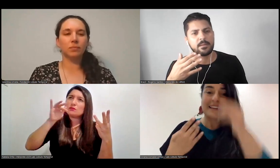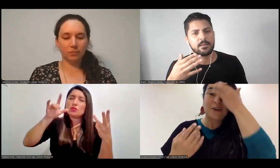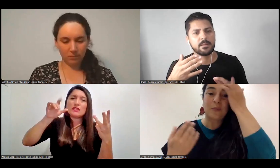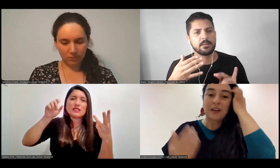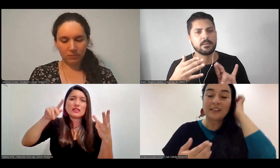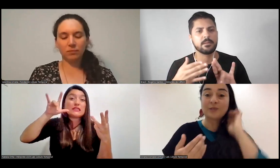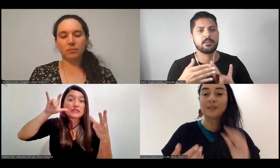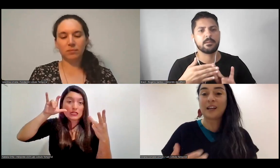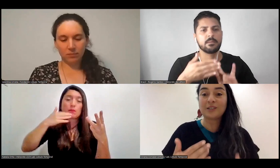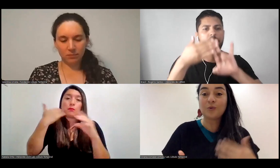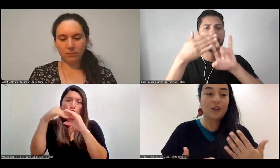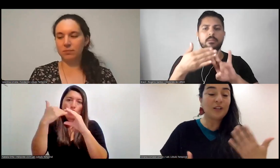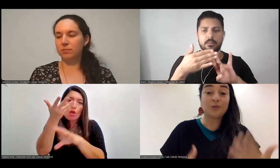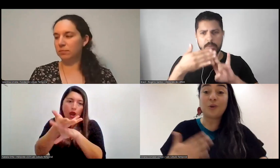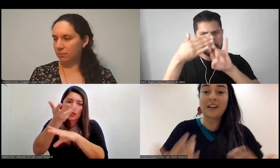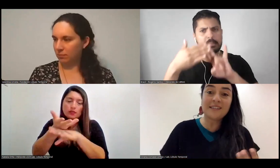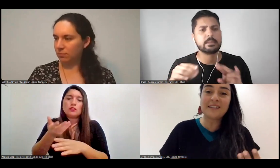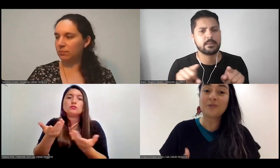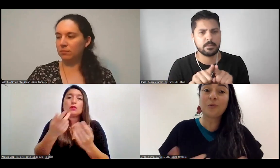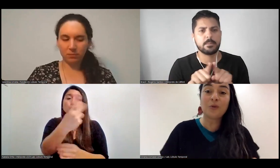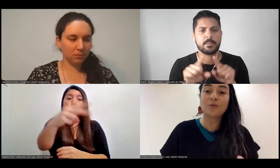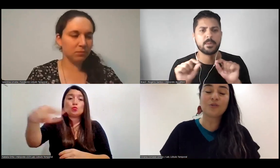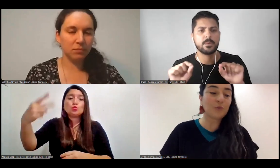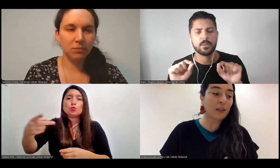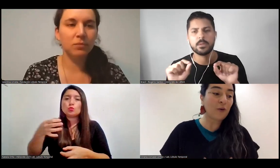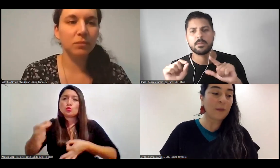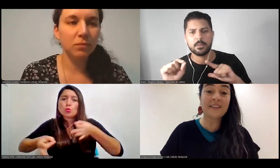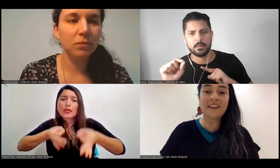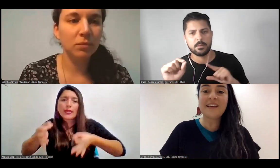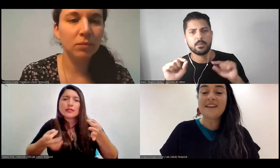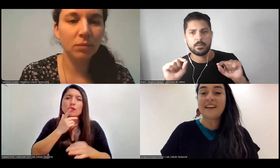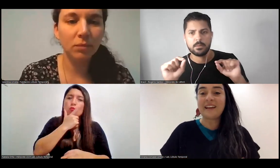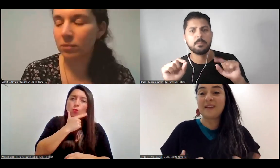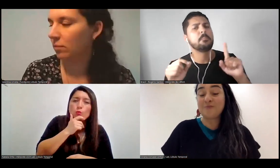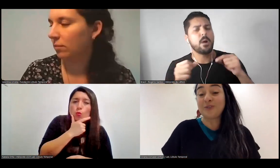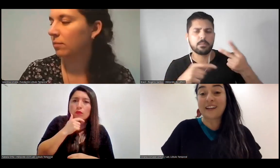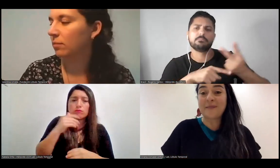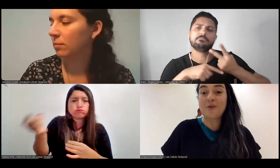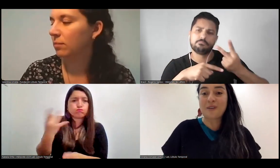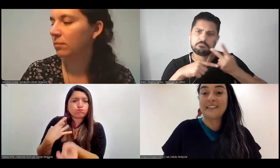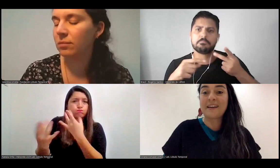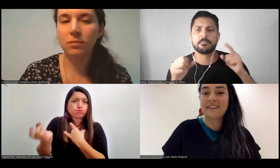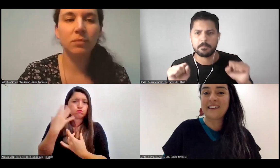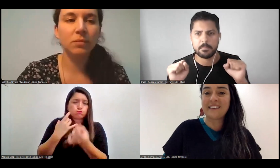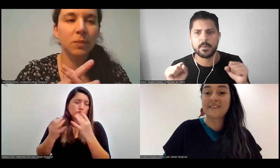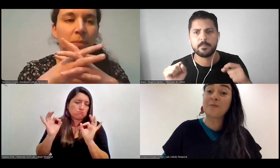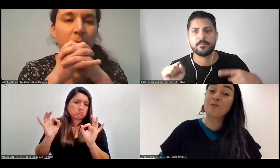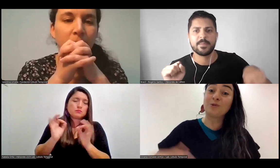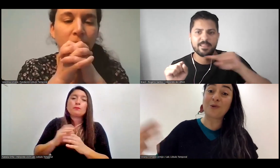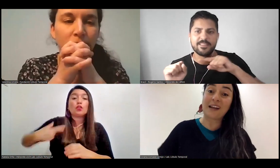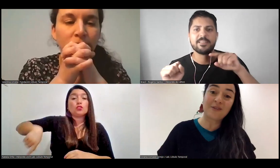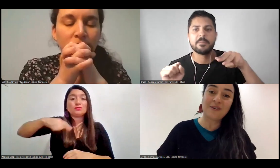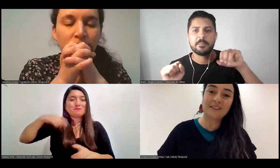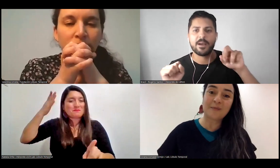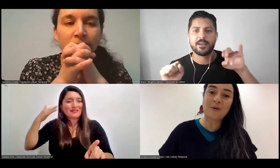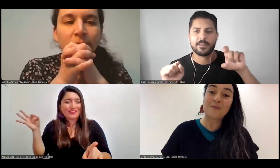obviamente. Nos pueden hacer llegar sus sugerencias, sus dudas, sus consultas, obviamente. Nosotros queremos, como decía Maribel, tenemos un